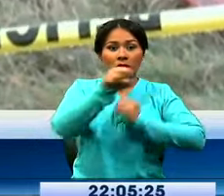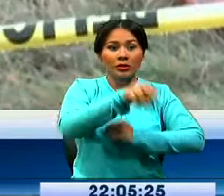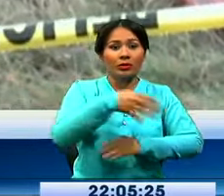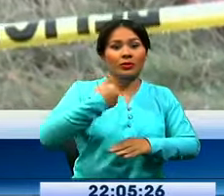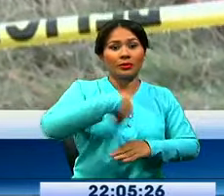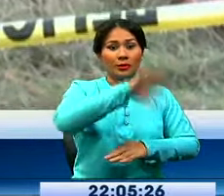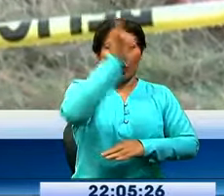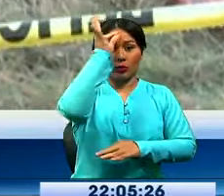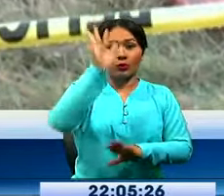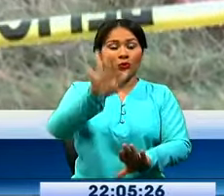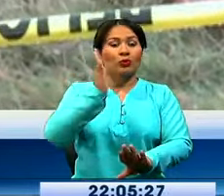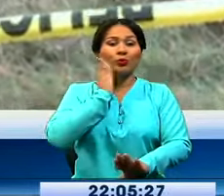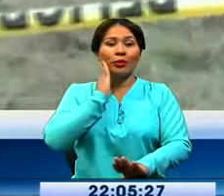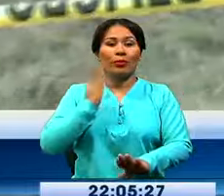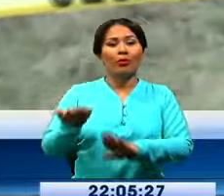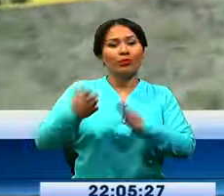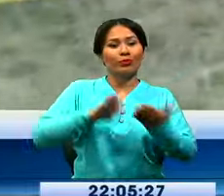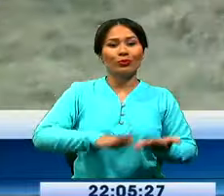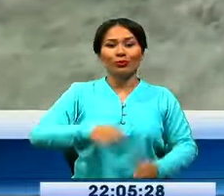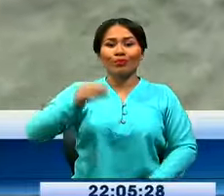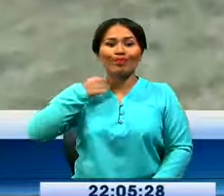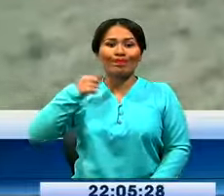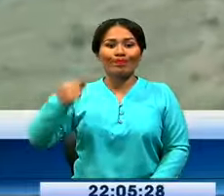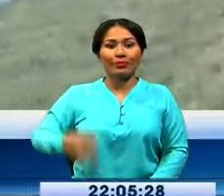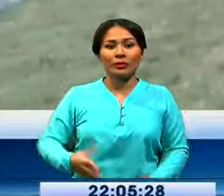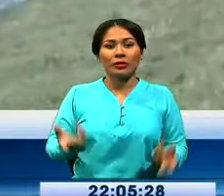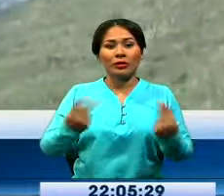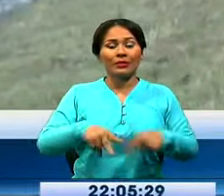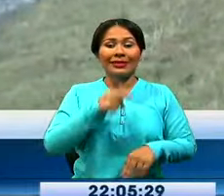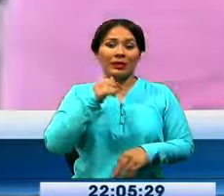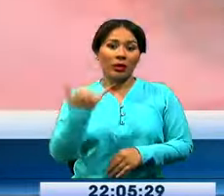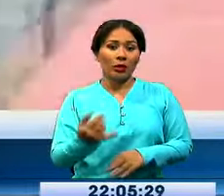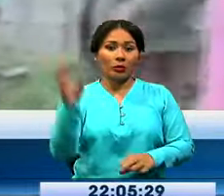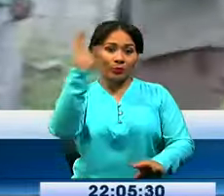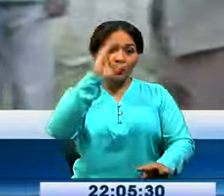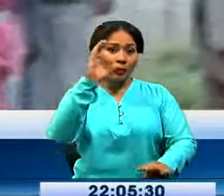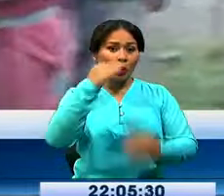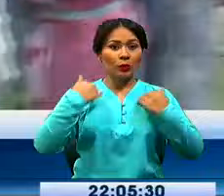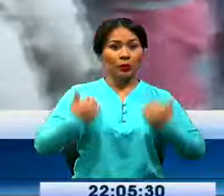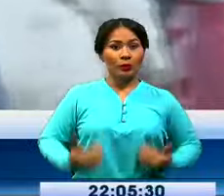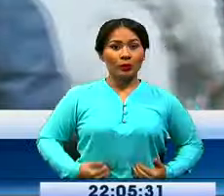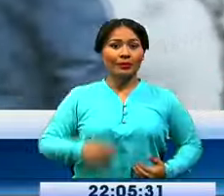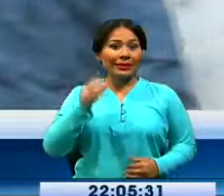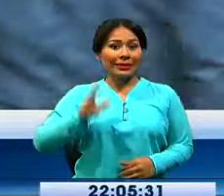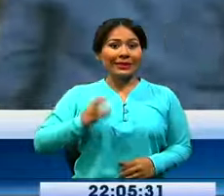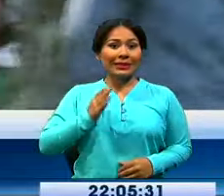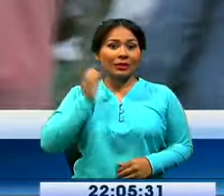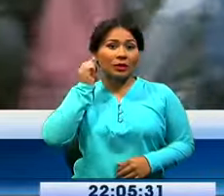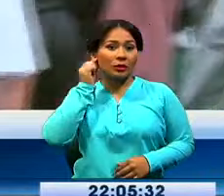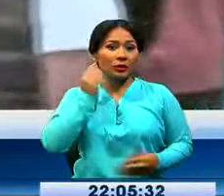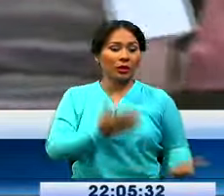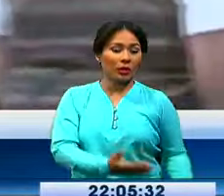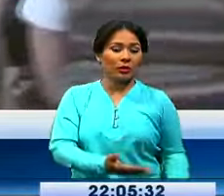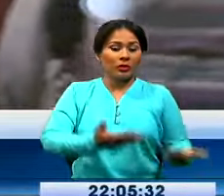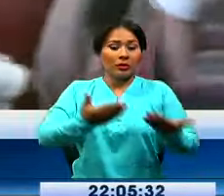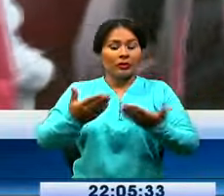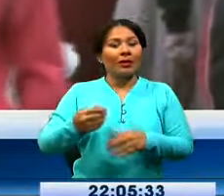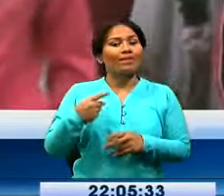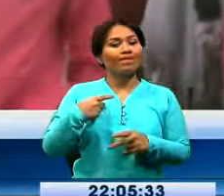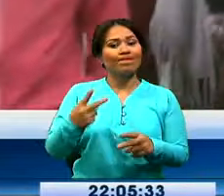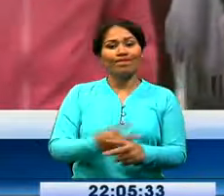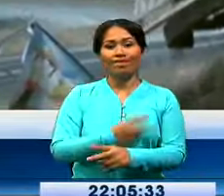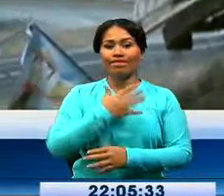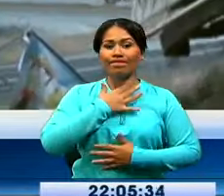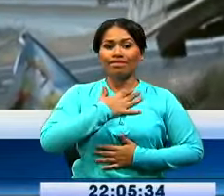alcanzó a escapar de la muerte. Un plástico rojo cubría los restos de la señora, cuyos parientes destrozados intentaban saber qué pasó, qué